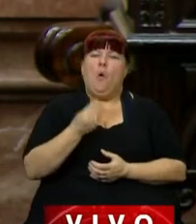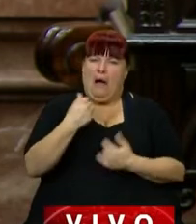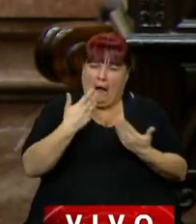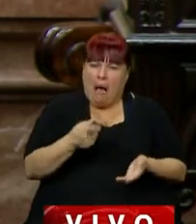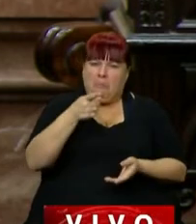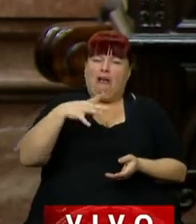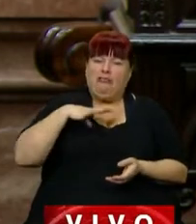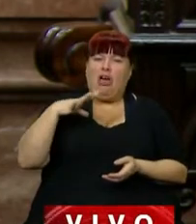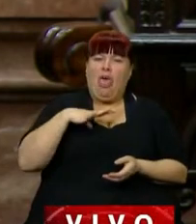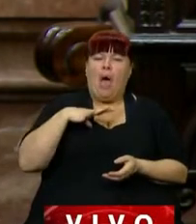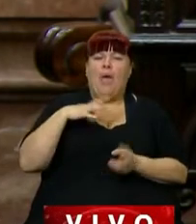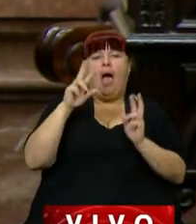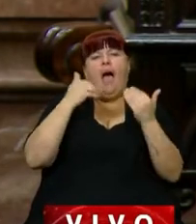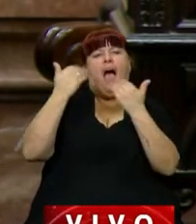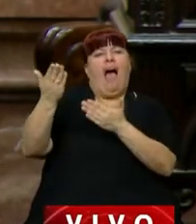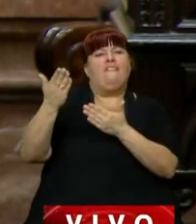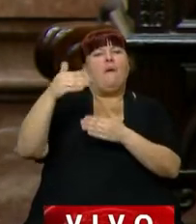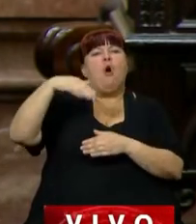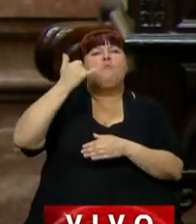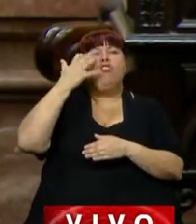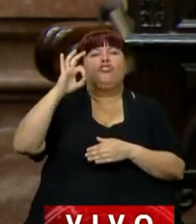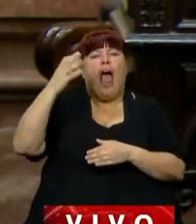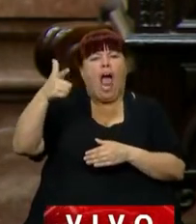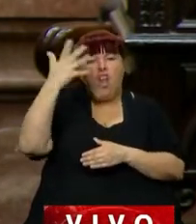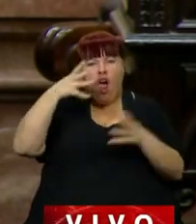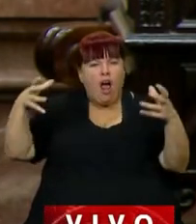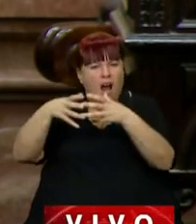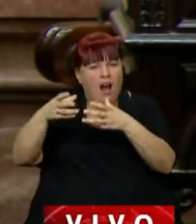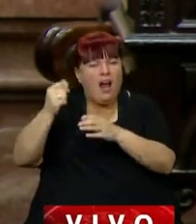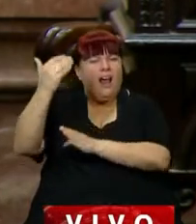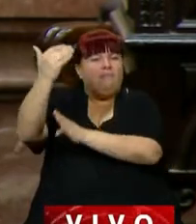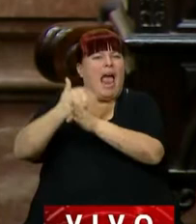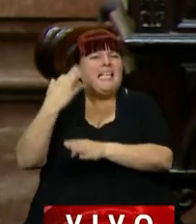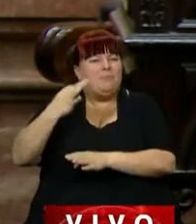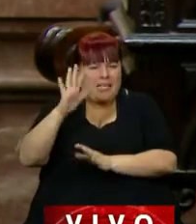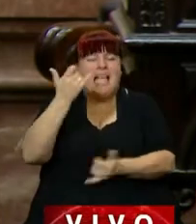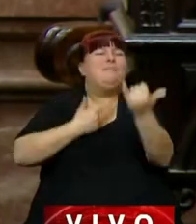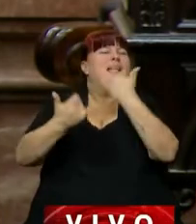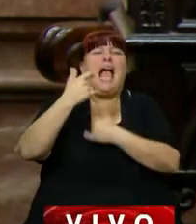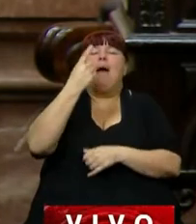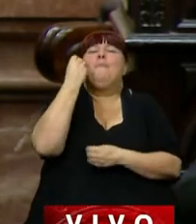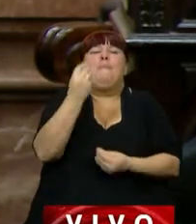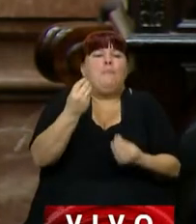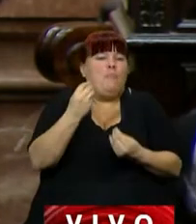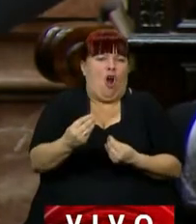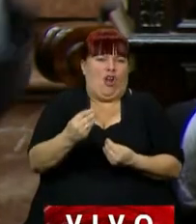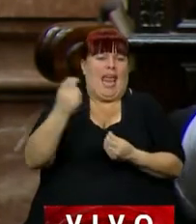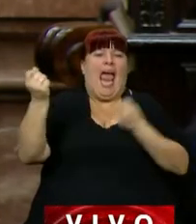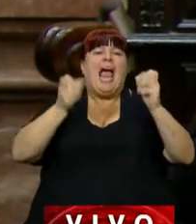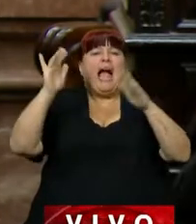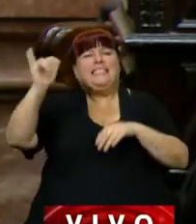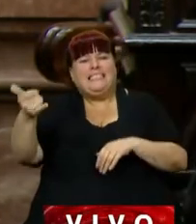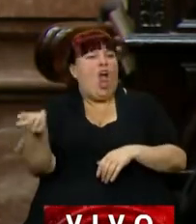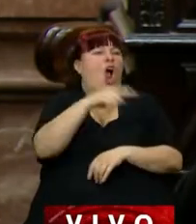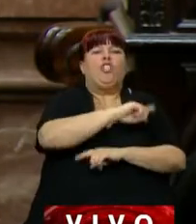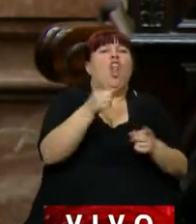animan todavía a privilegiar a los Moyano con una deducción especial? A ver, explíqueme uno por qué a los camioneros sí